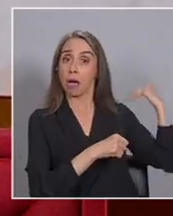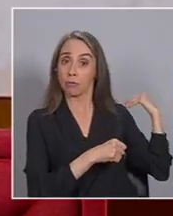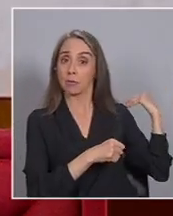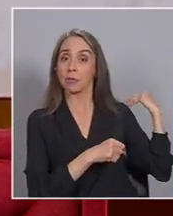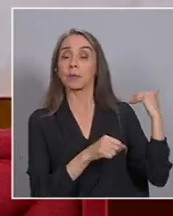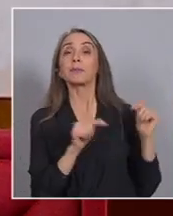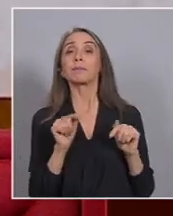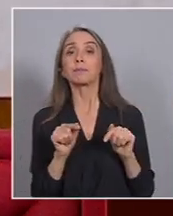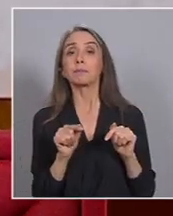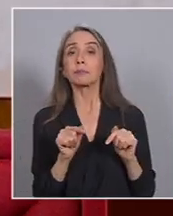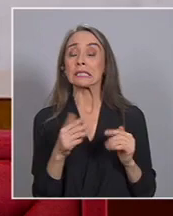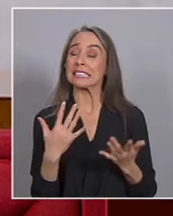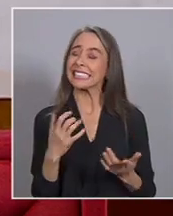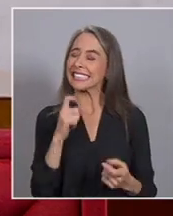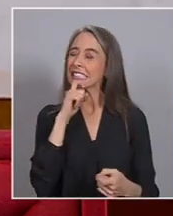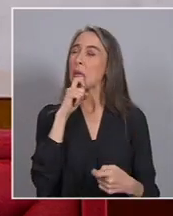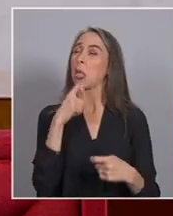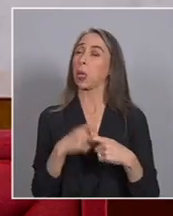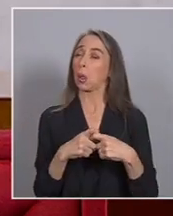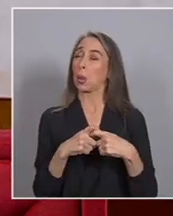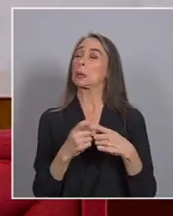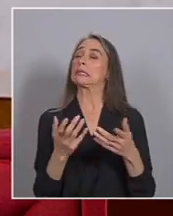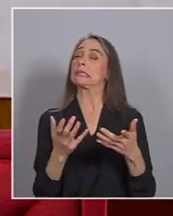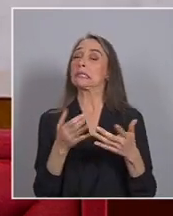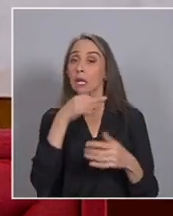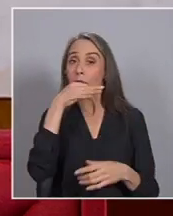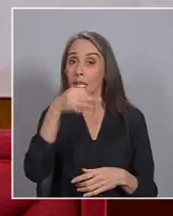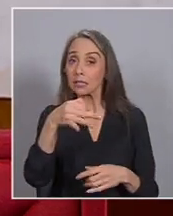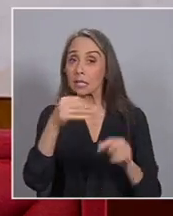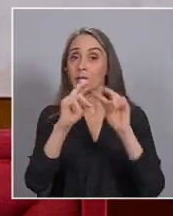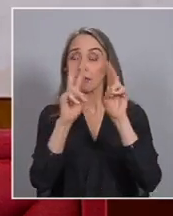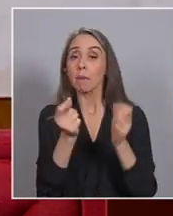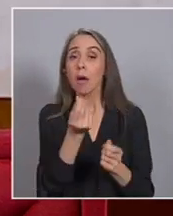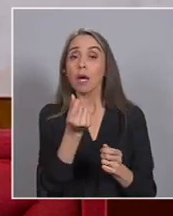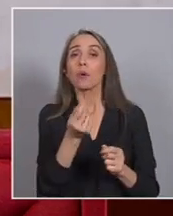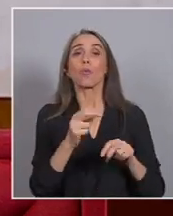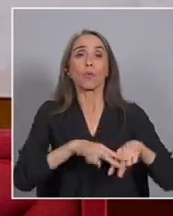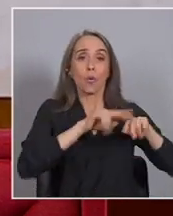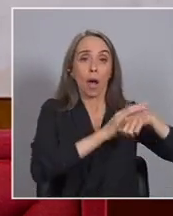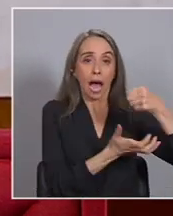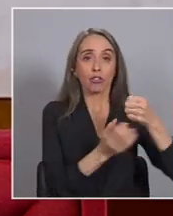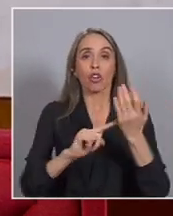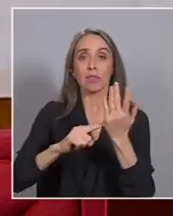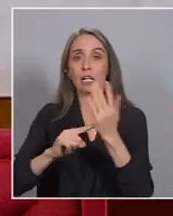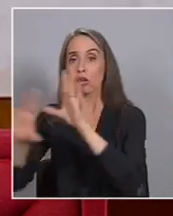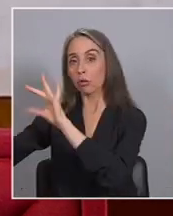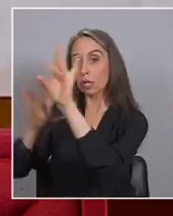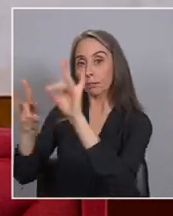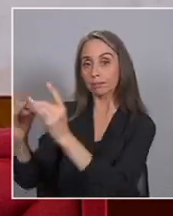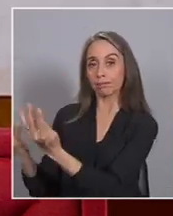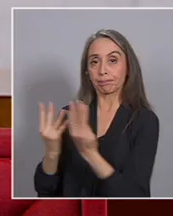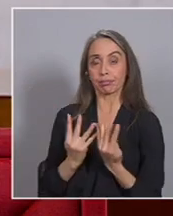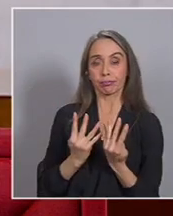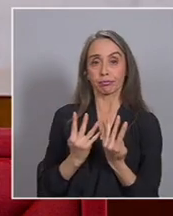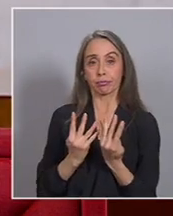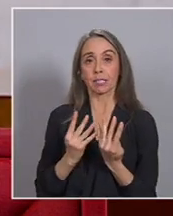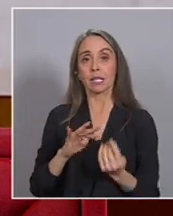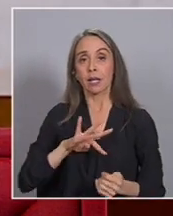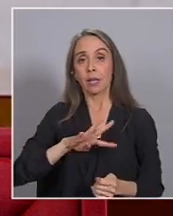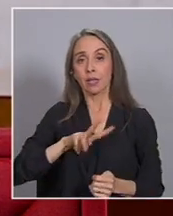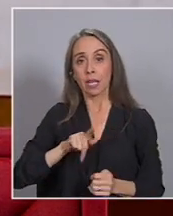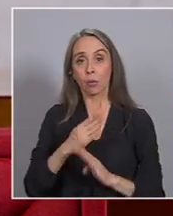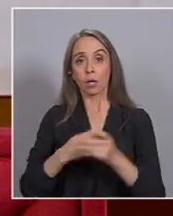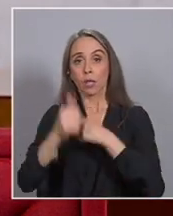esto es muy duro decirlo, pero en materia de recursos, tecnología, reclutamiento, la delincuencia,